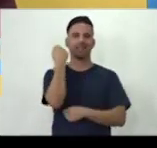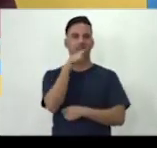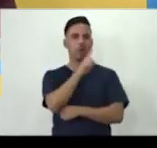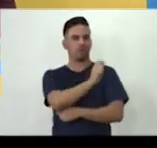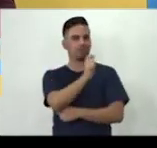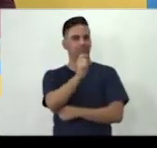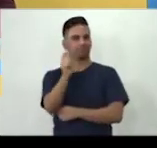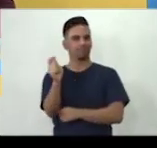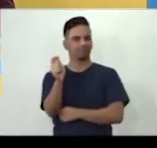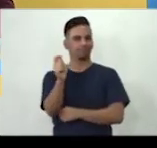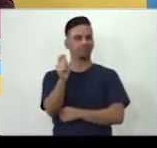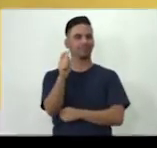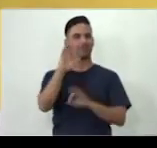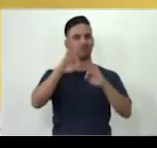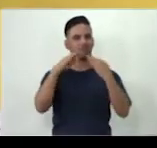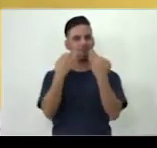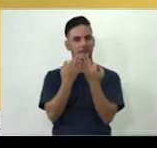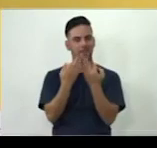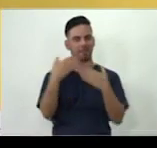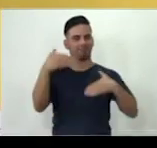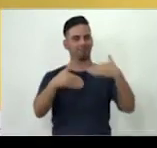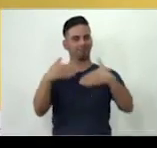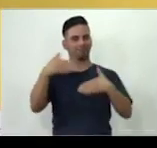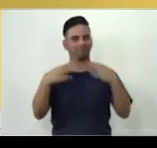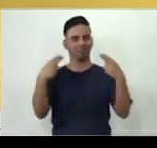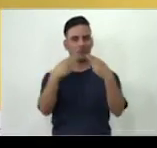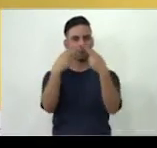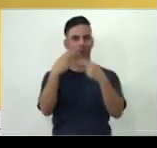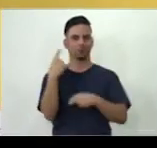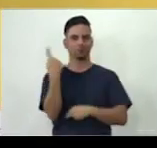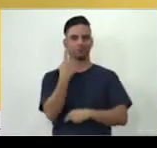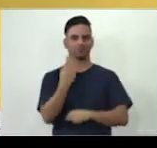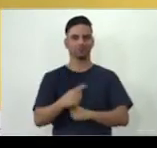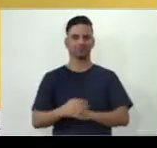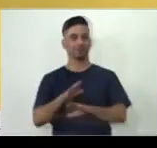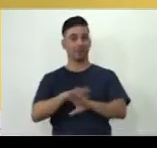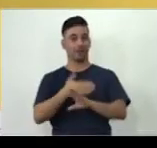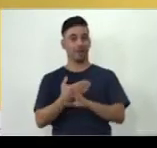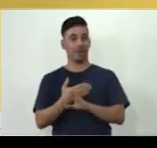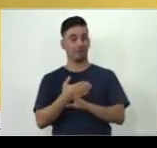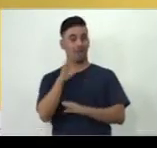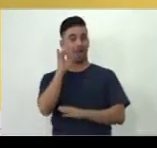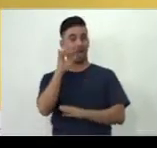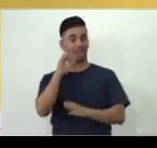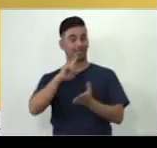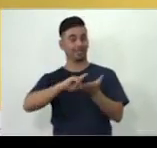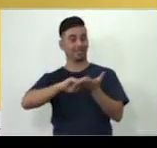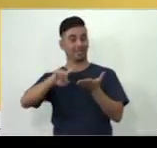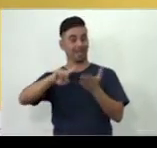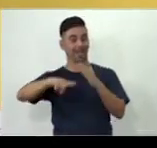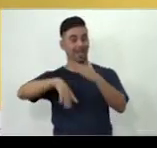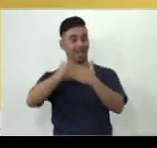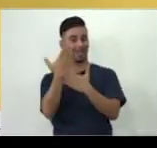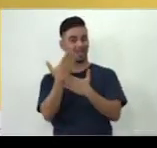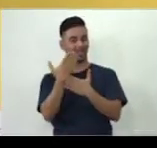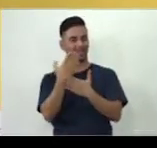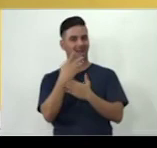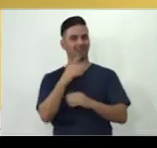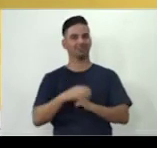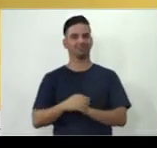de nuestros estudiantes. Le damos las gracias por la atención prestada. Nos volveremos a ver dentro de 15